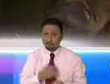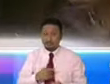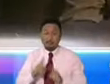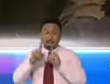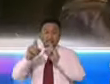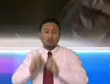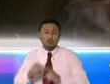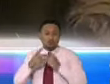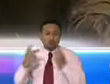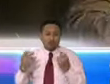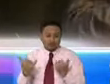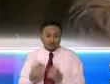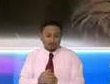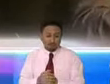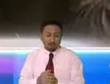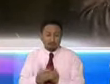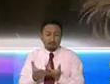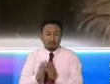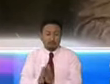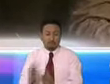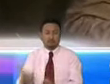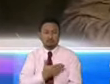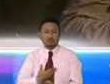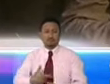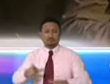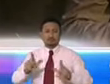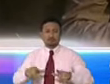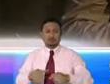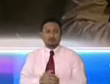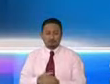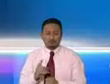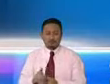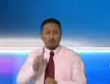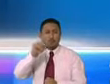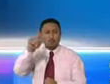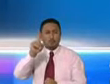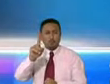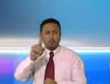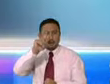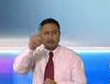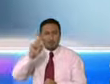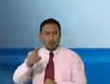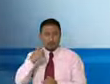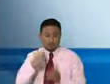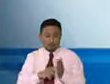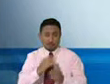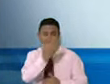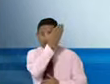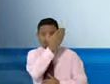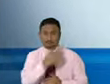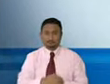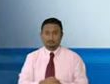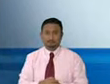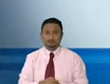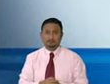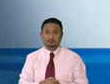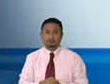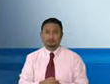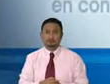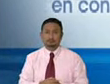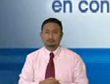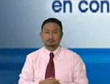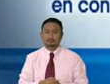referéndum planteados por el presidente Lenín Moreno contempla una pregunta sobre el tema. ¿Está usted de acuerdo con enmendar